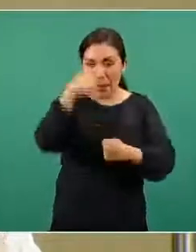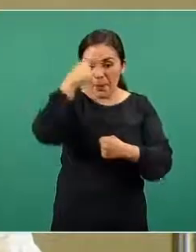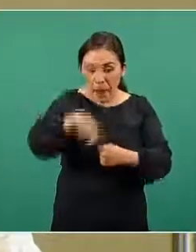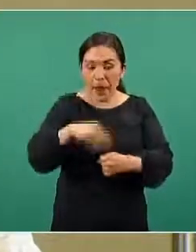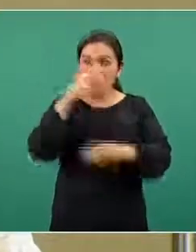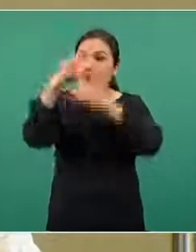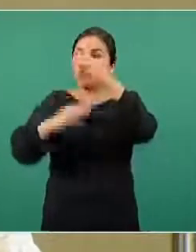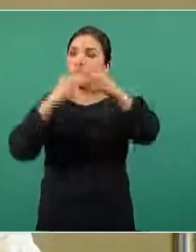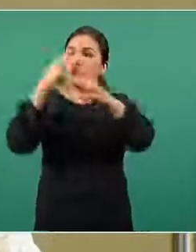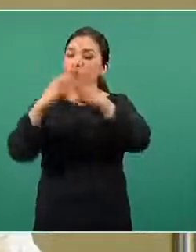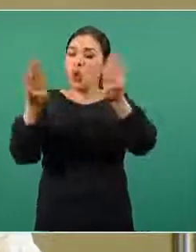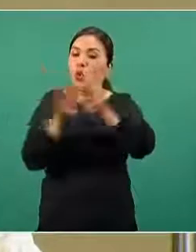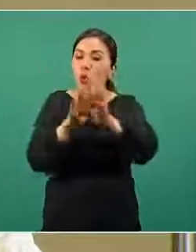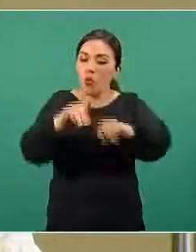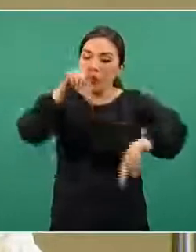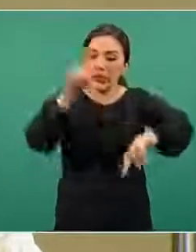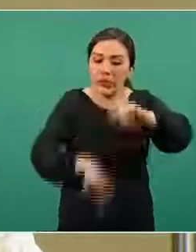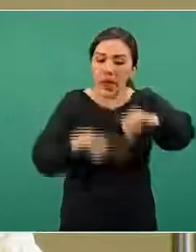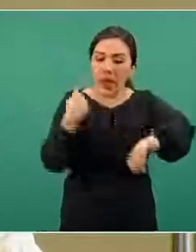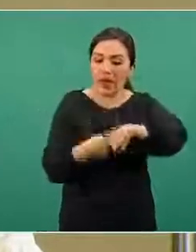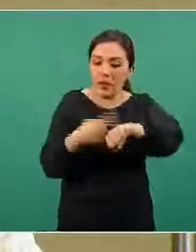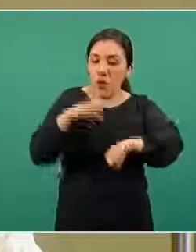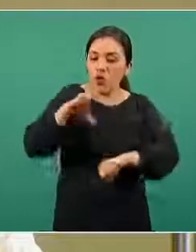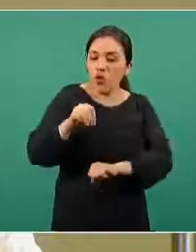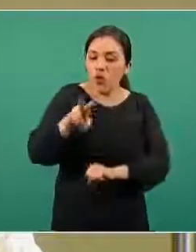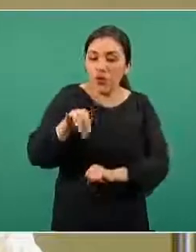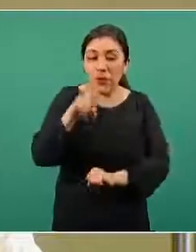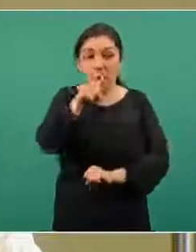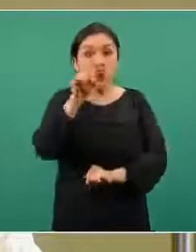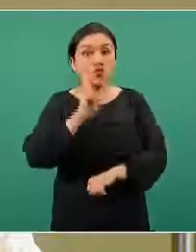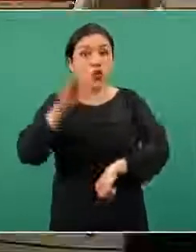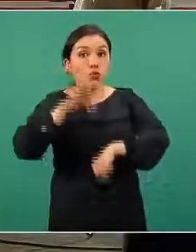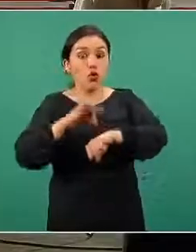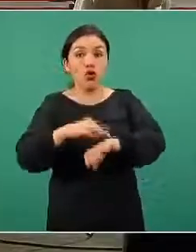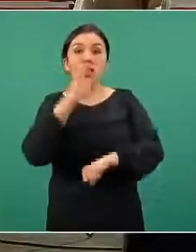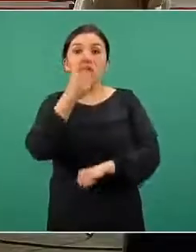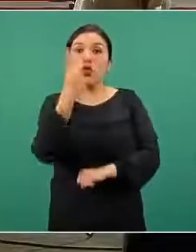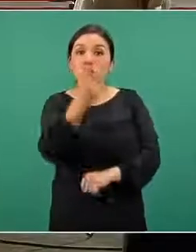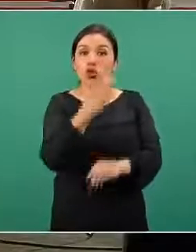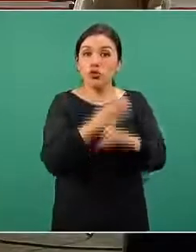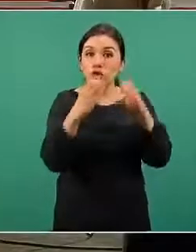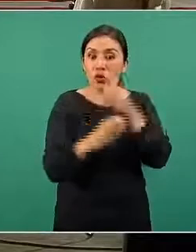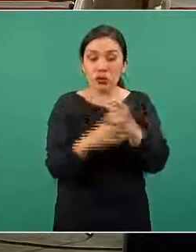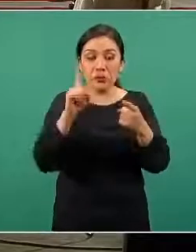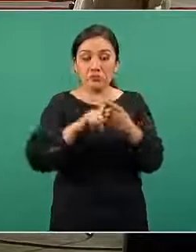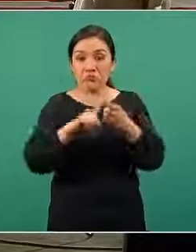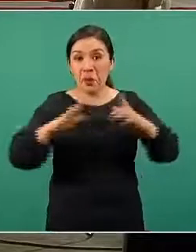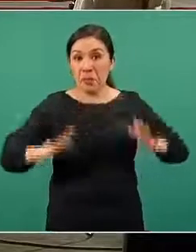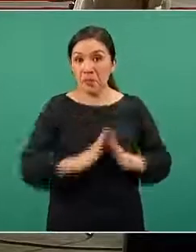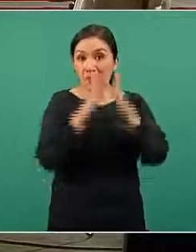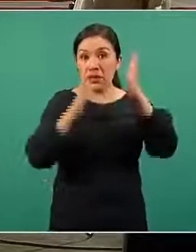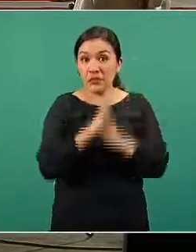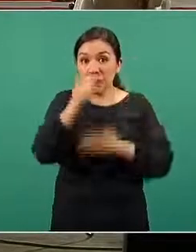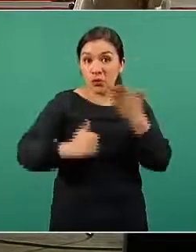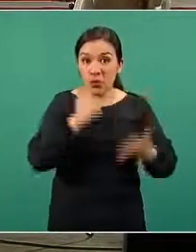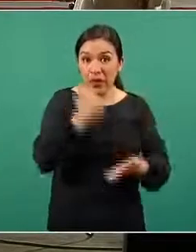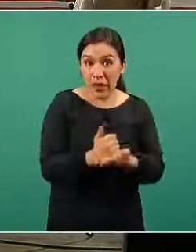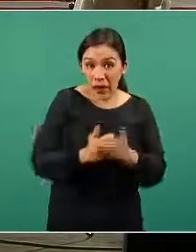mundo en términos del tratamiento del COVID? Y ella respondió que 2 cosas: la participación